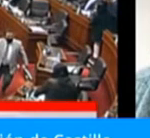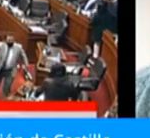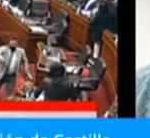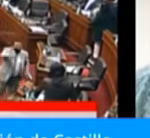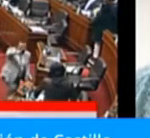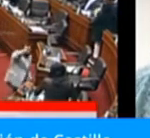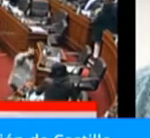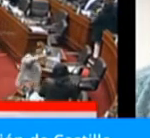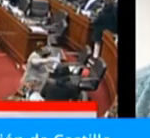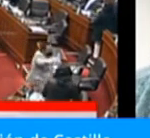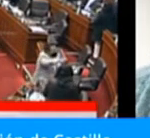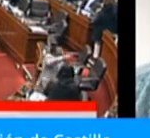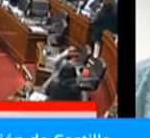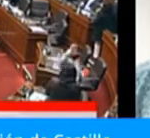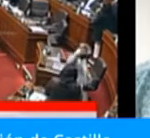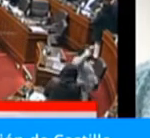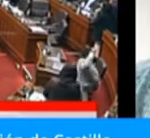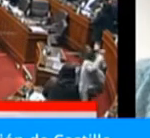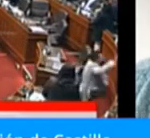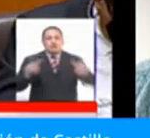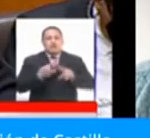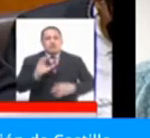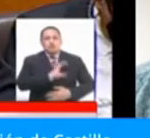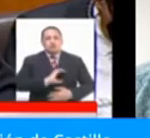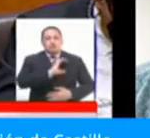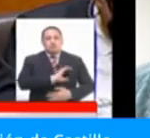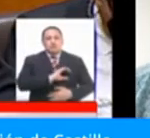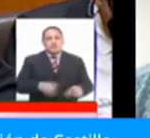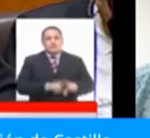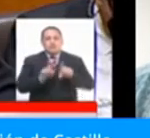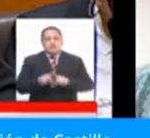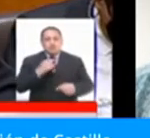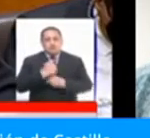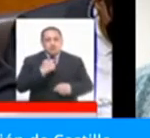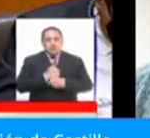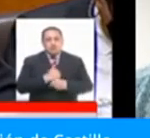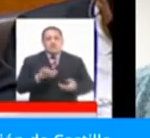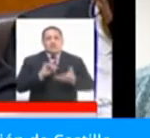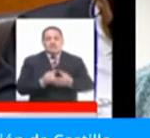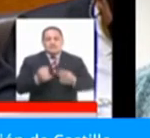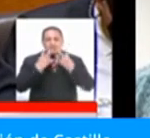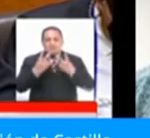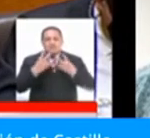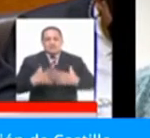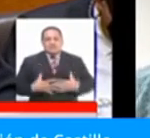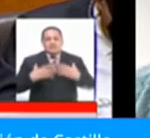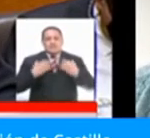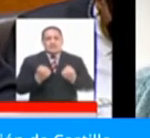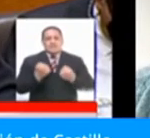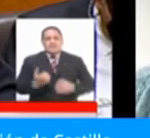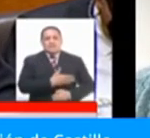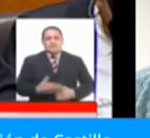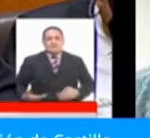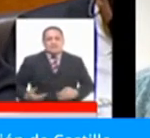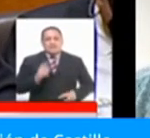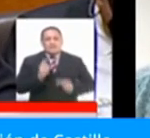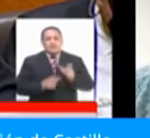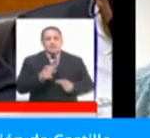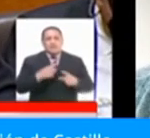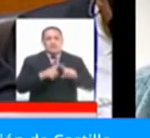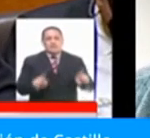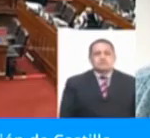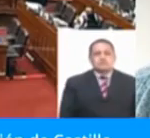el izquierdista Pedro Castillo por supuesta financiación irregular del partido con el que llegó al poder Perú Libre y por